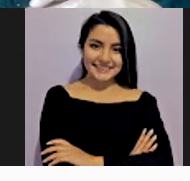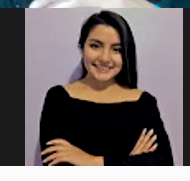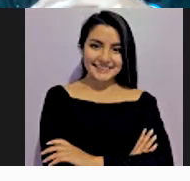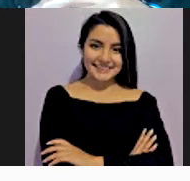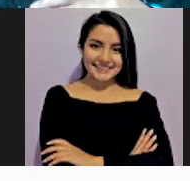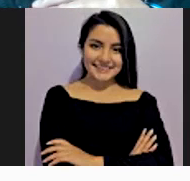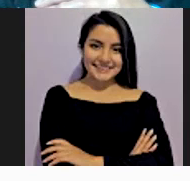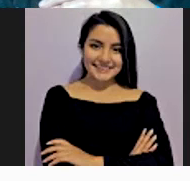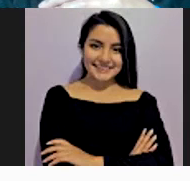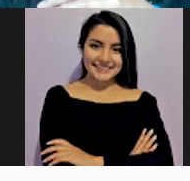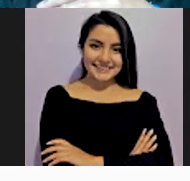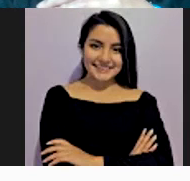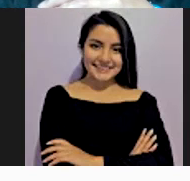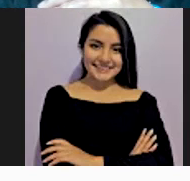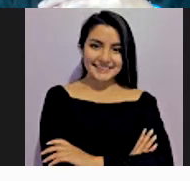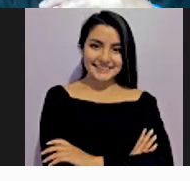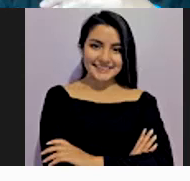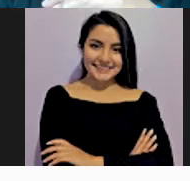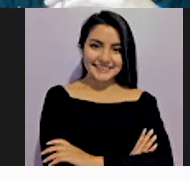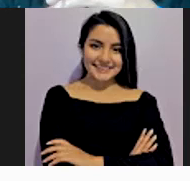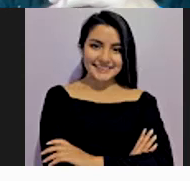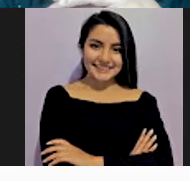El lecho móvil, ¿qué pasa? Dígame.